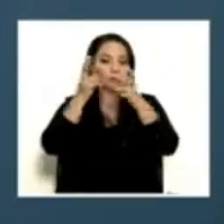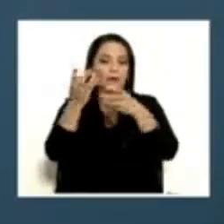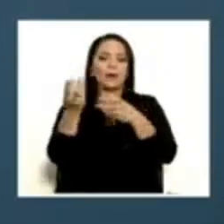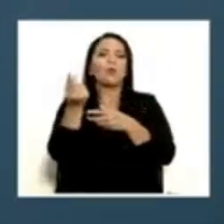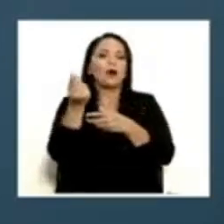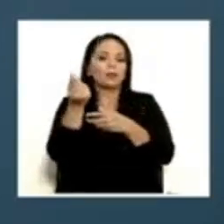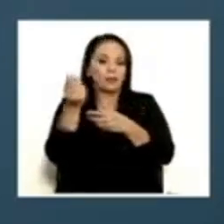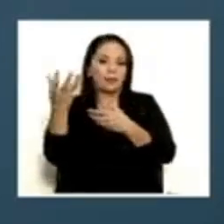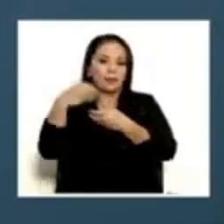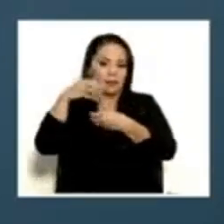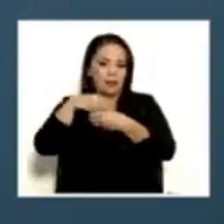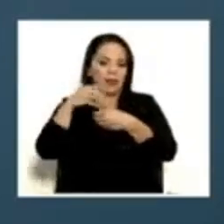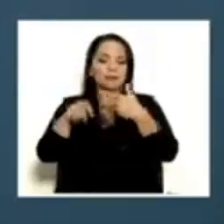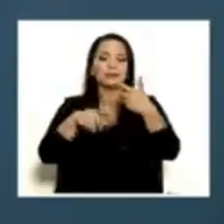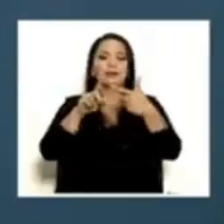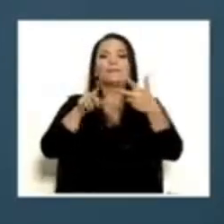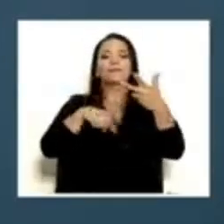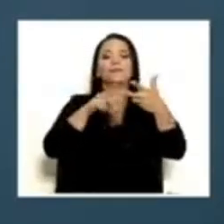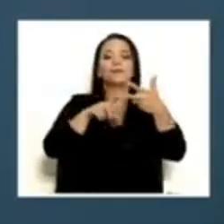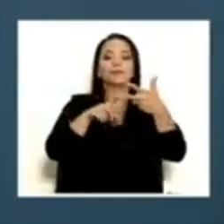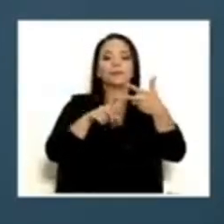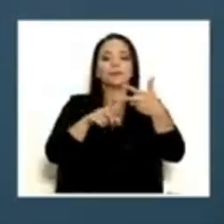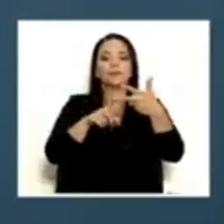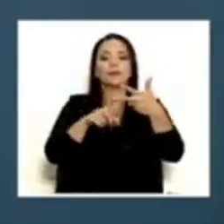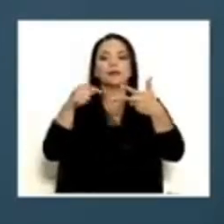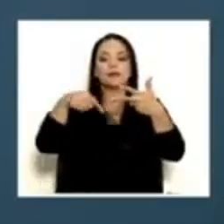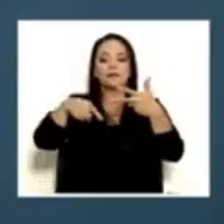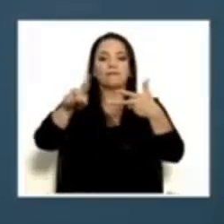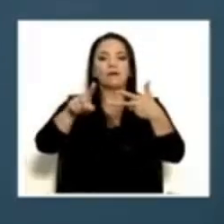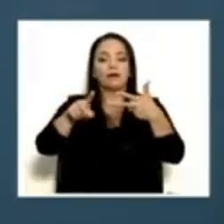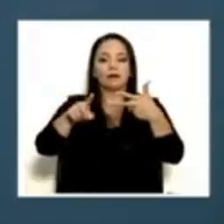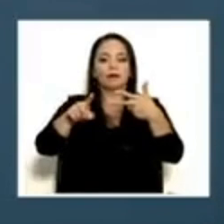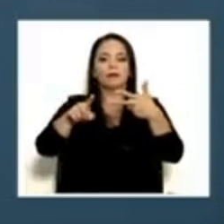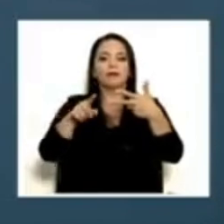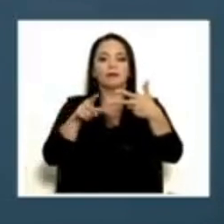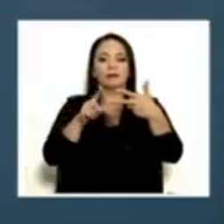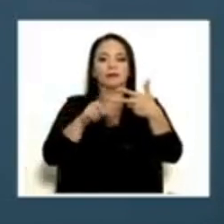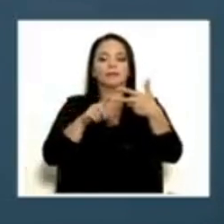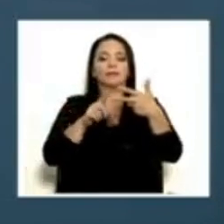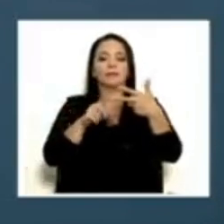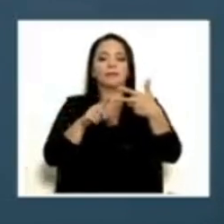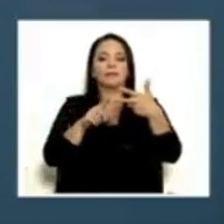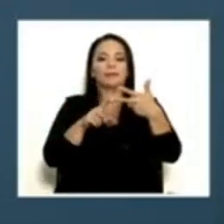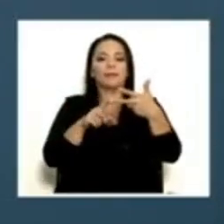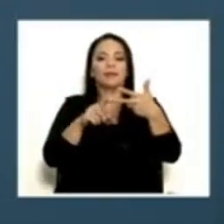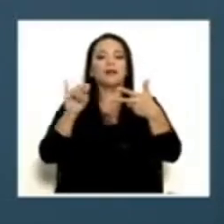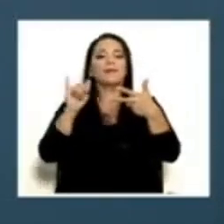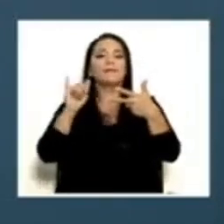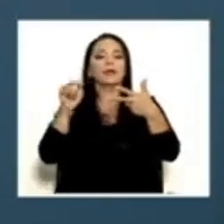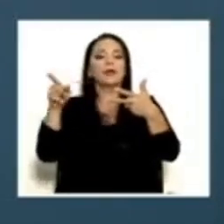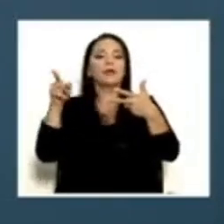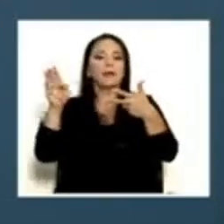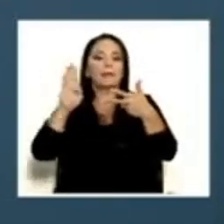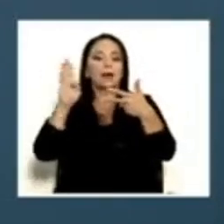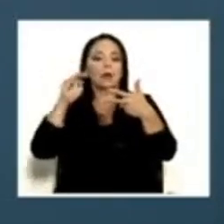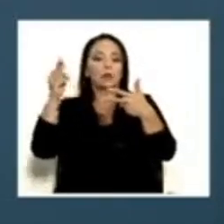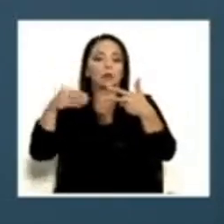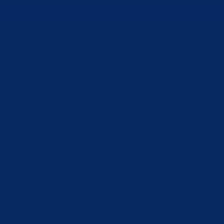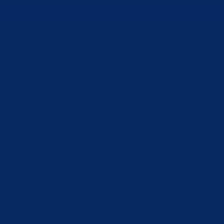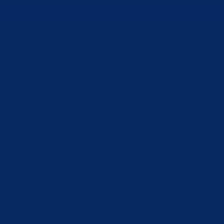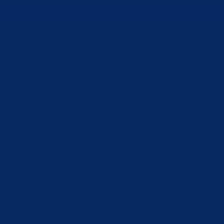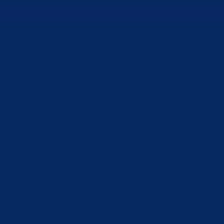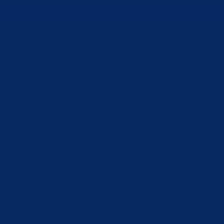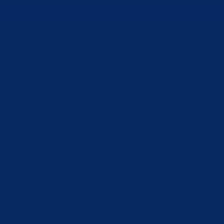entran, y estamos ya a punto de tener la no objeción del Banco Mundial para el COT